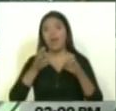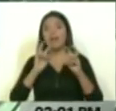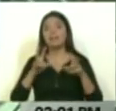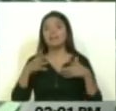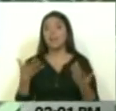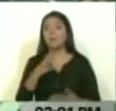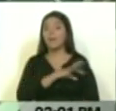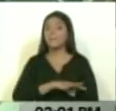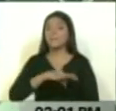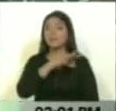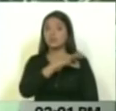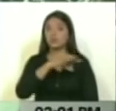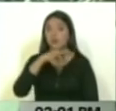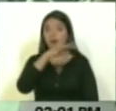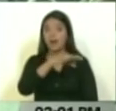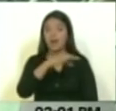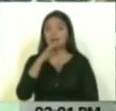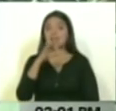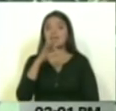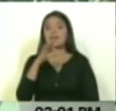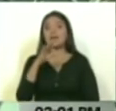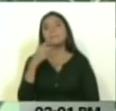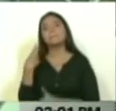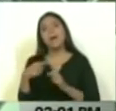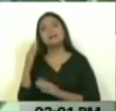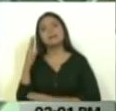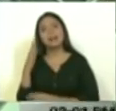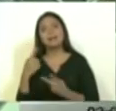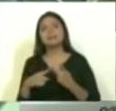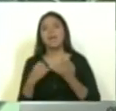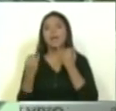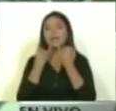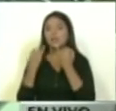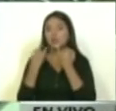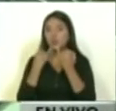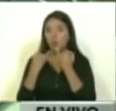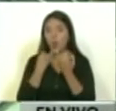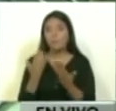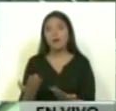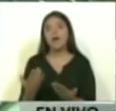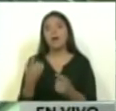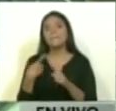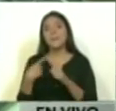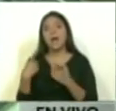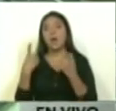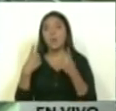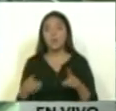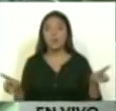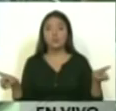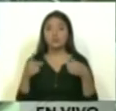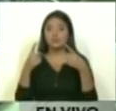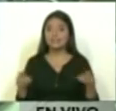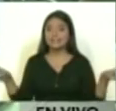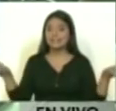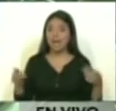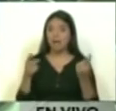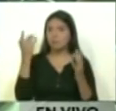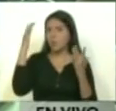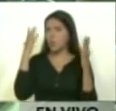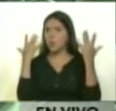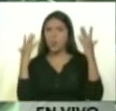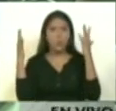con la iglesia anglicana, el tema del idioma con el patuá, el tema de la música con el calipso y